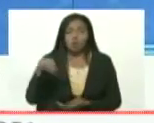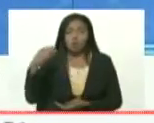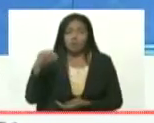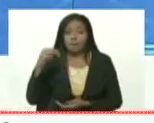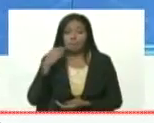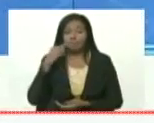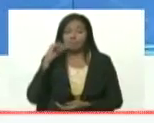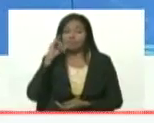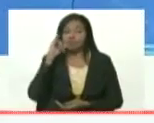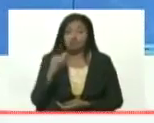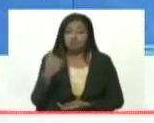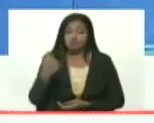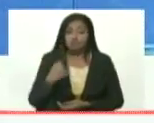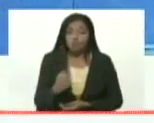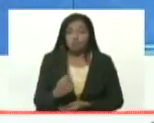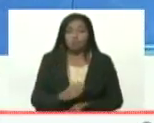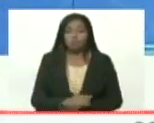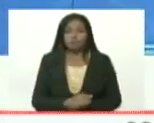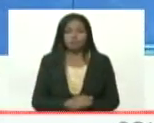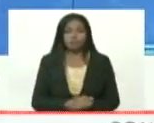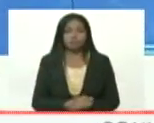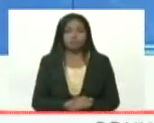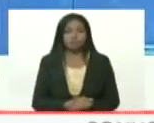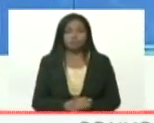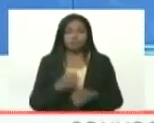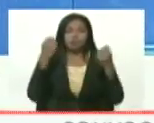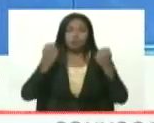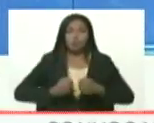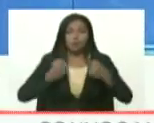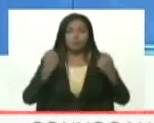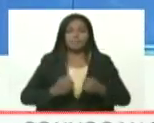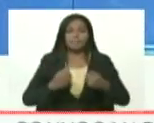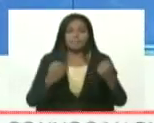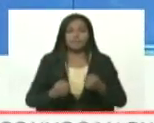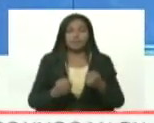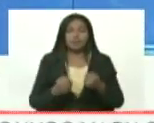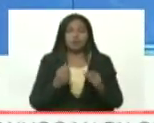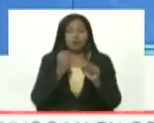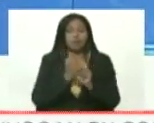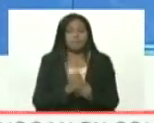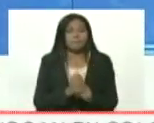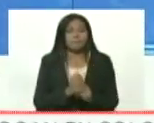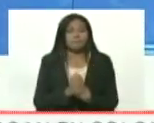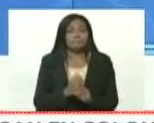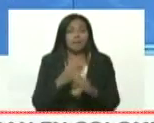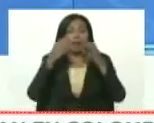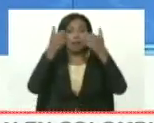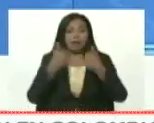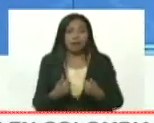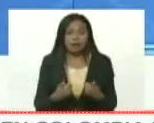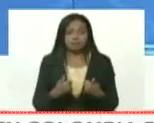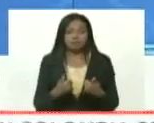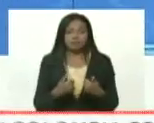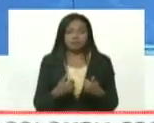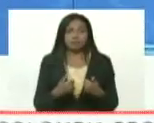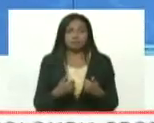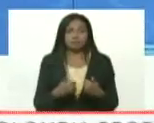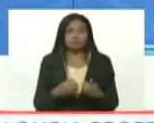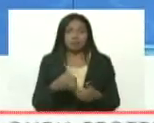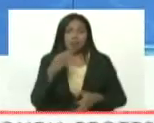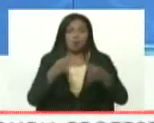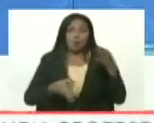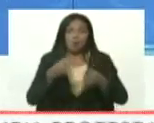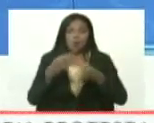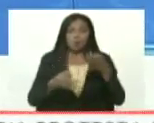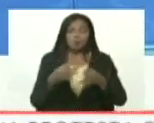lo denuncio. A los guarimberos lo que les espera es la cárcel, compadre. La